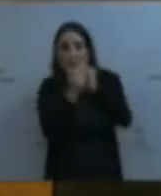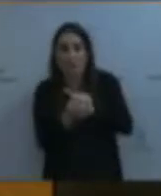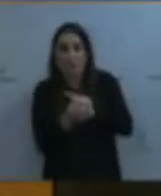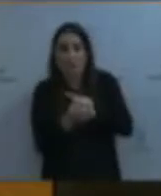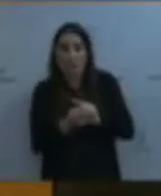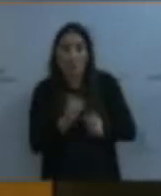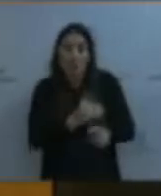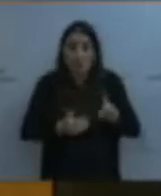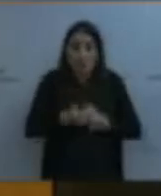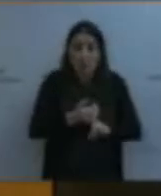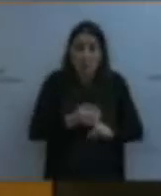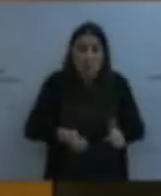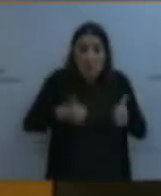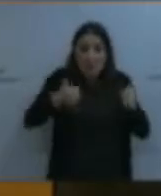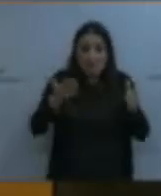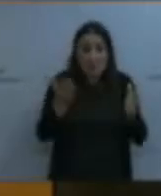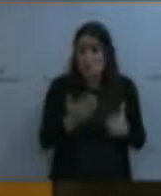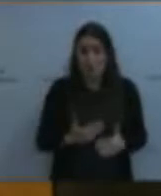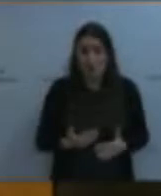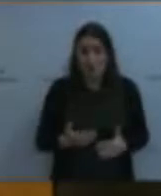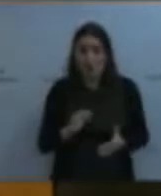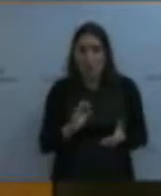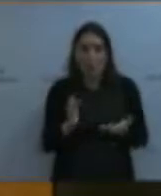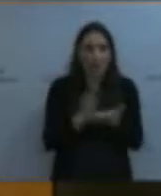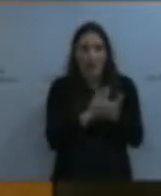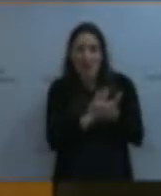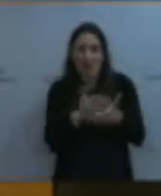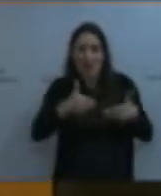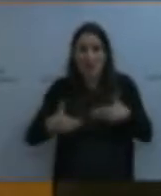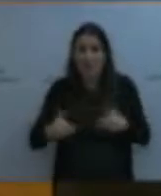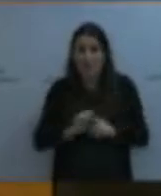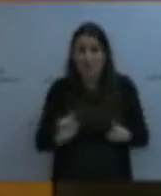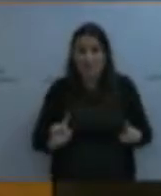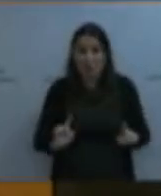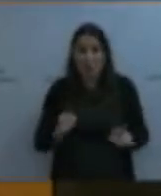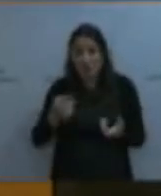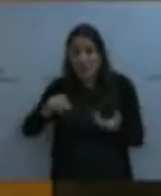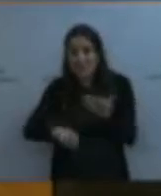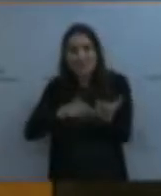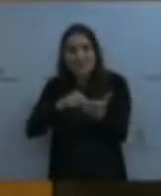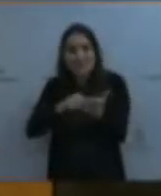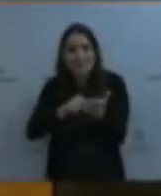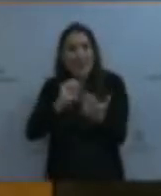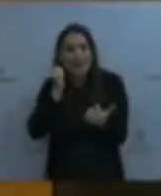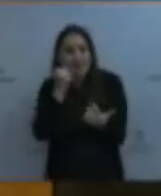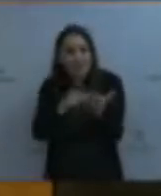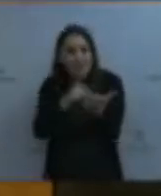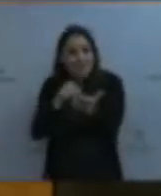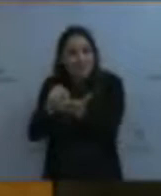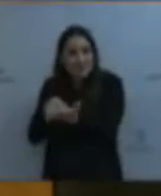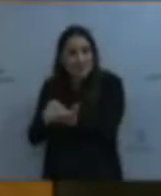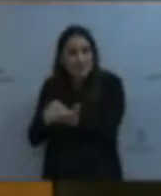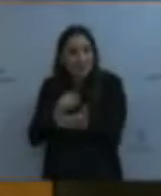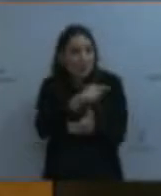resolución, nun modula la demanda, y lo que reclamen en estas alegaciones y es que centre la